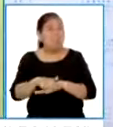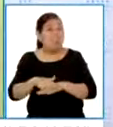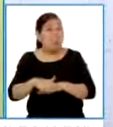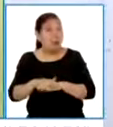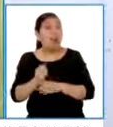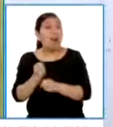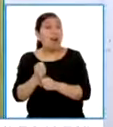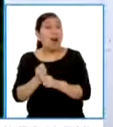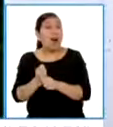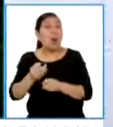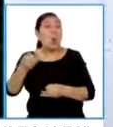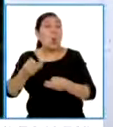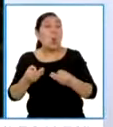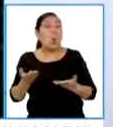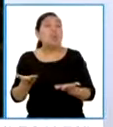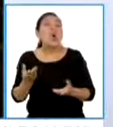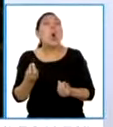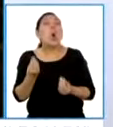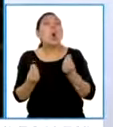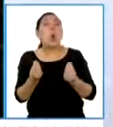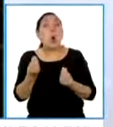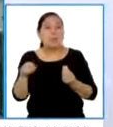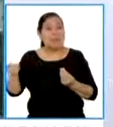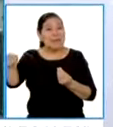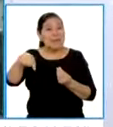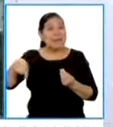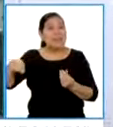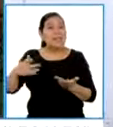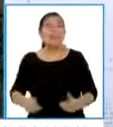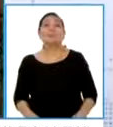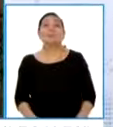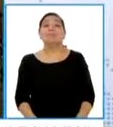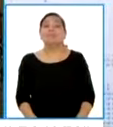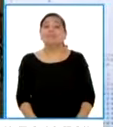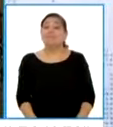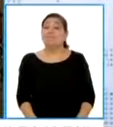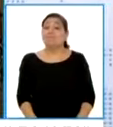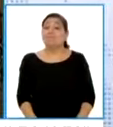¿Administrativa, funcional, jurisdiccional, judicial, constitucional? Cuéntenos.